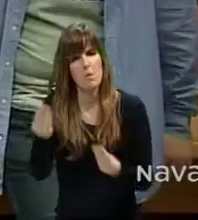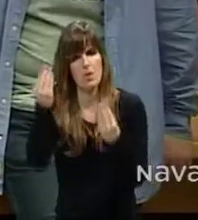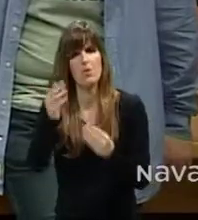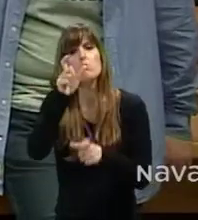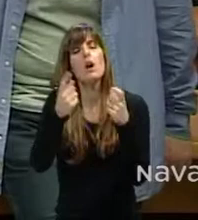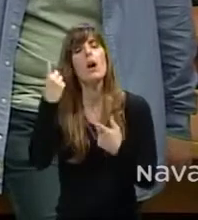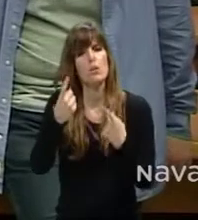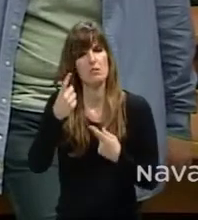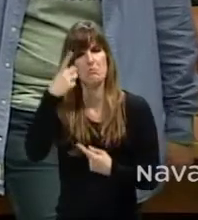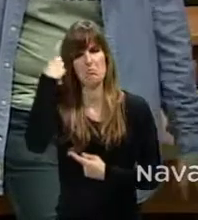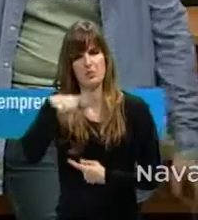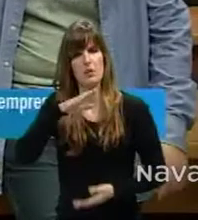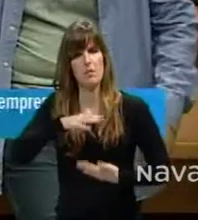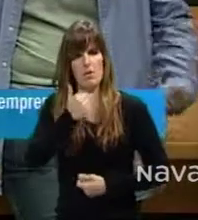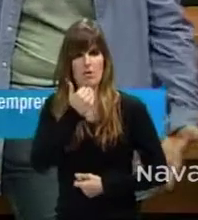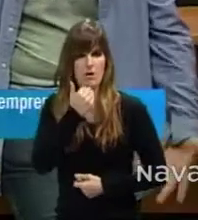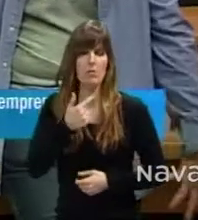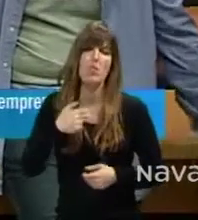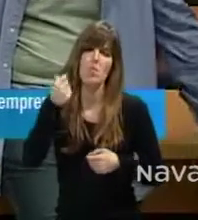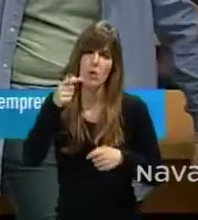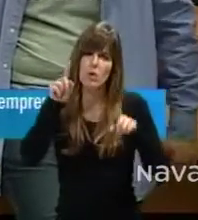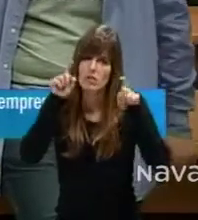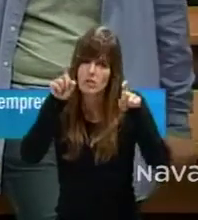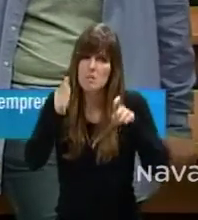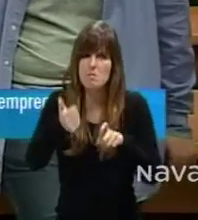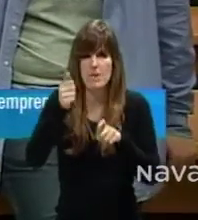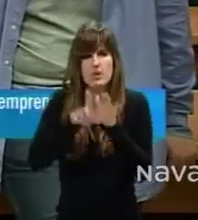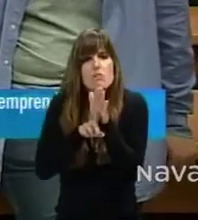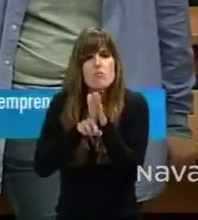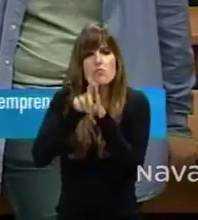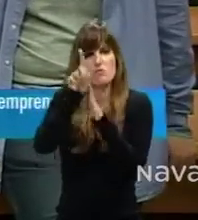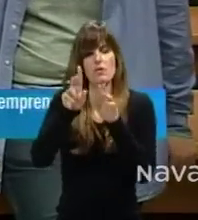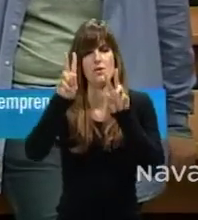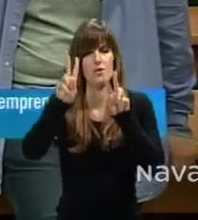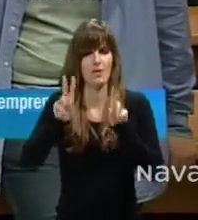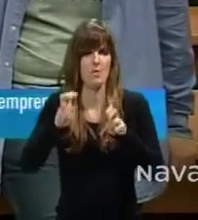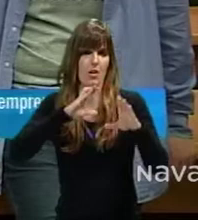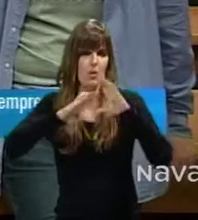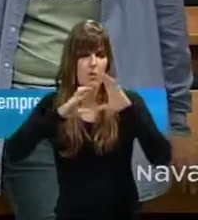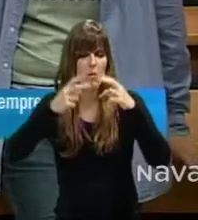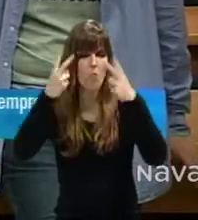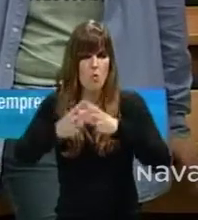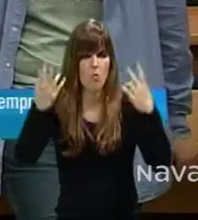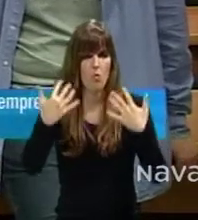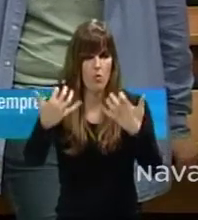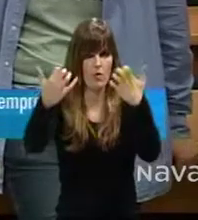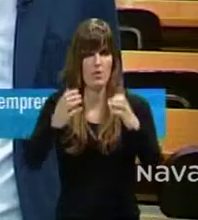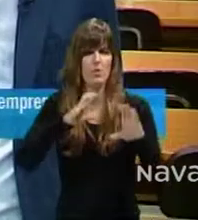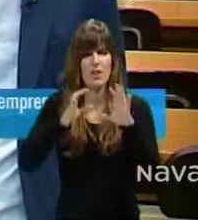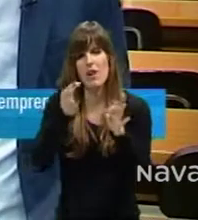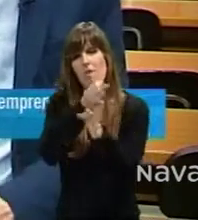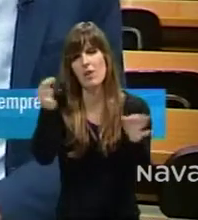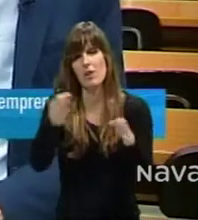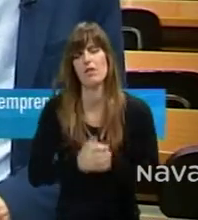cree que lo hace bien, pero gente, pues buscarle un punto más, darle un plus a todas esas personas para que su comunicación sea más eficaz.